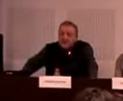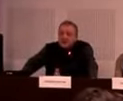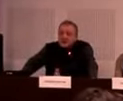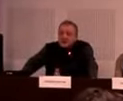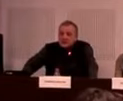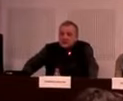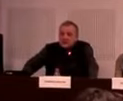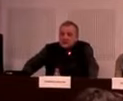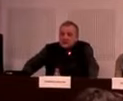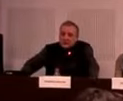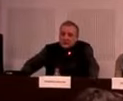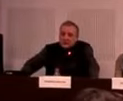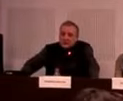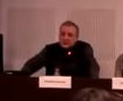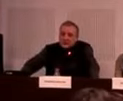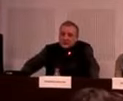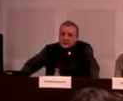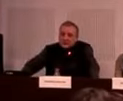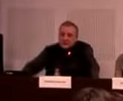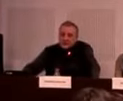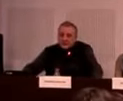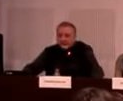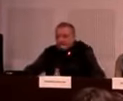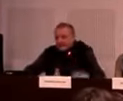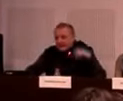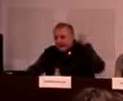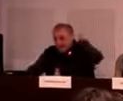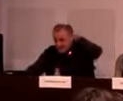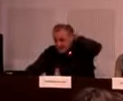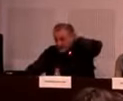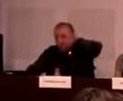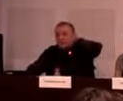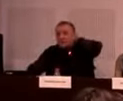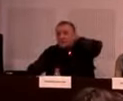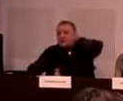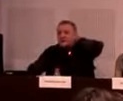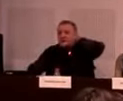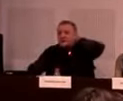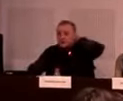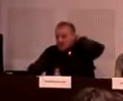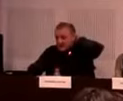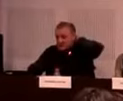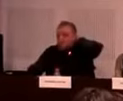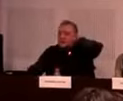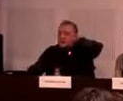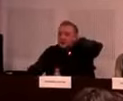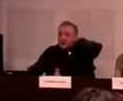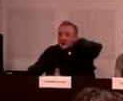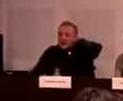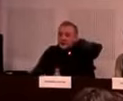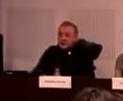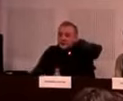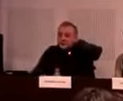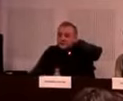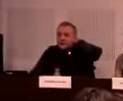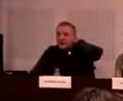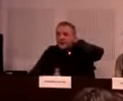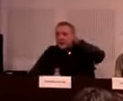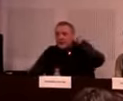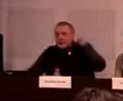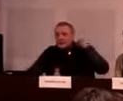enseguida. Es que bueno, pues de la lesión, donde tienes la lesión, en este caso es una lesión alta, una lesión